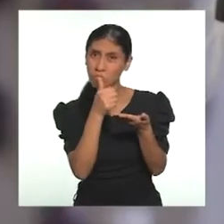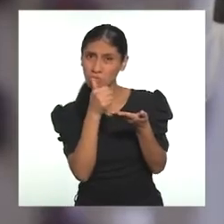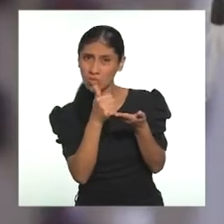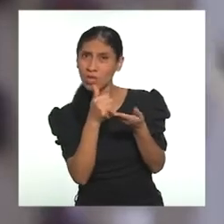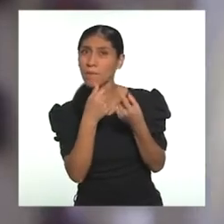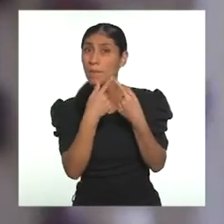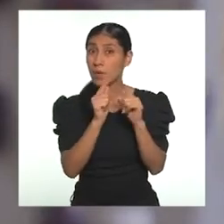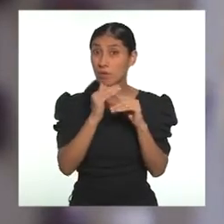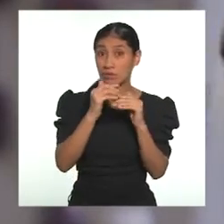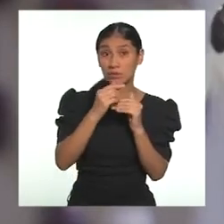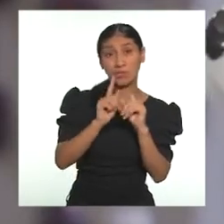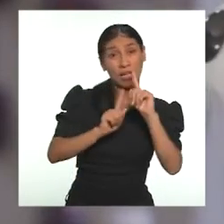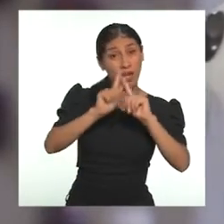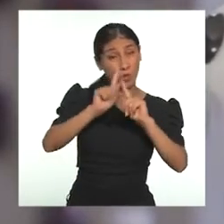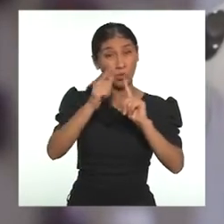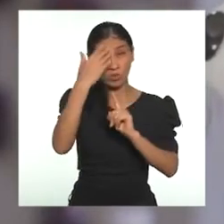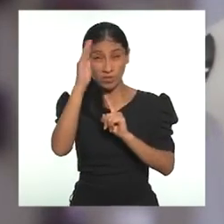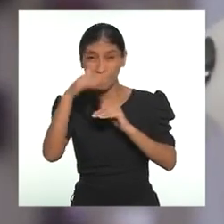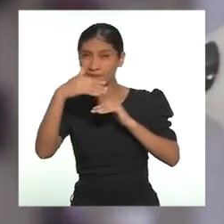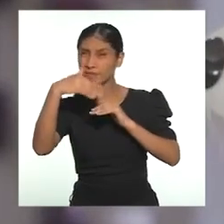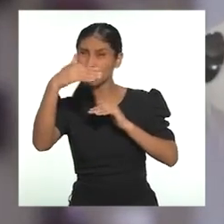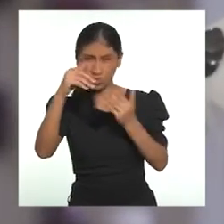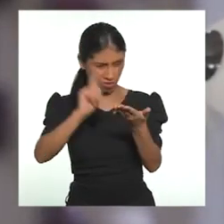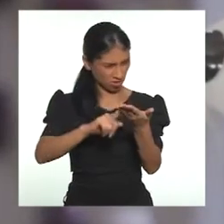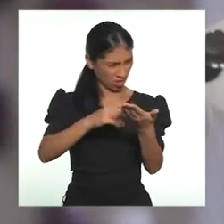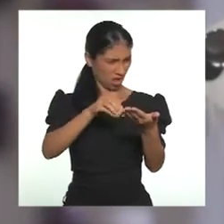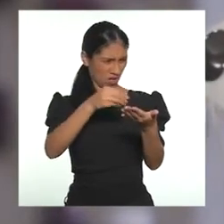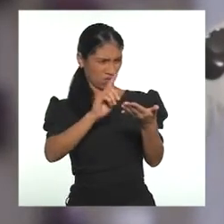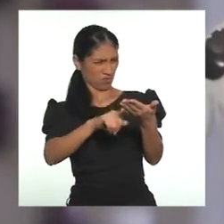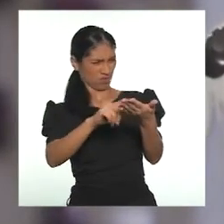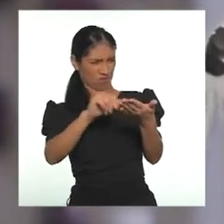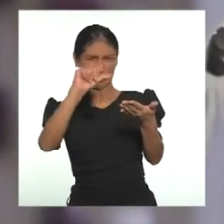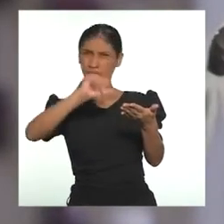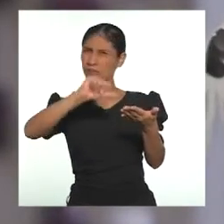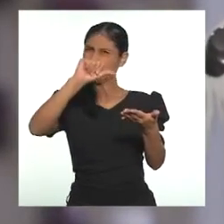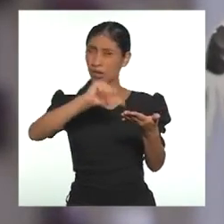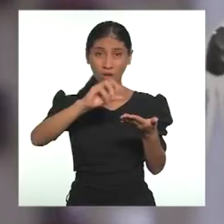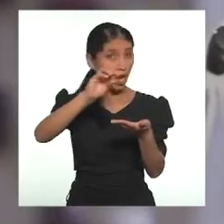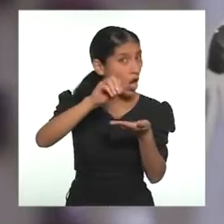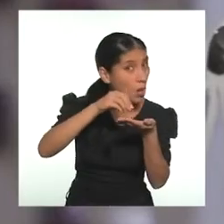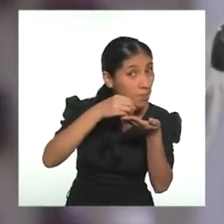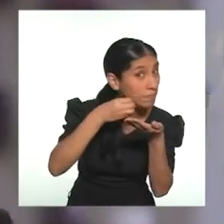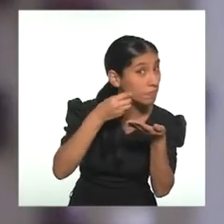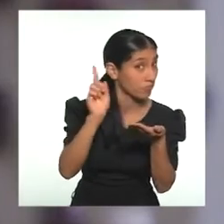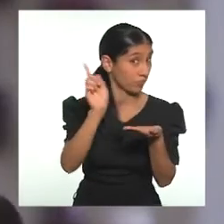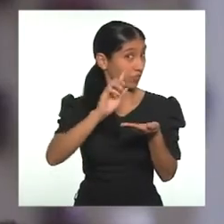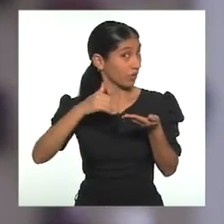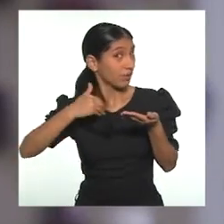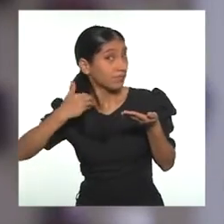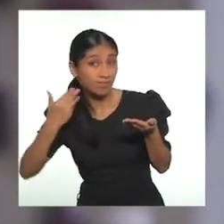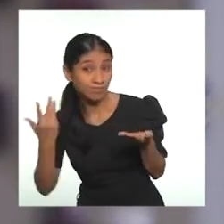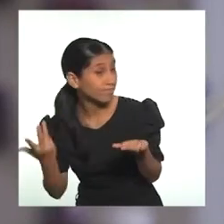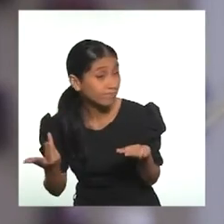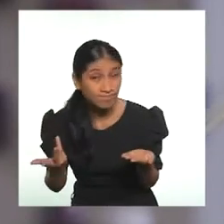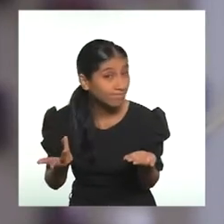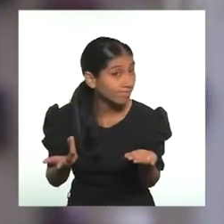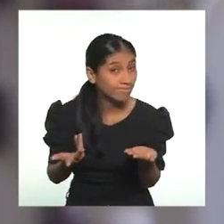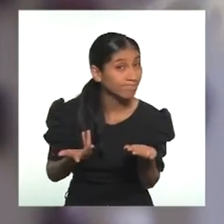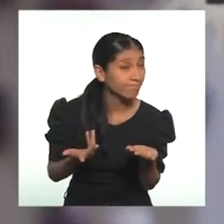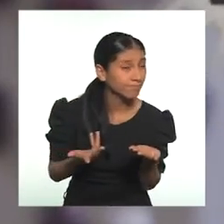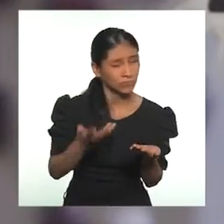buen estado, pero después de unos días se malogran y ya no los podemos